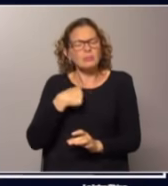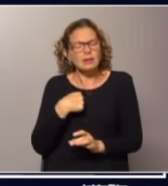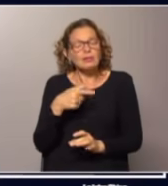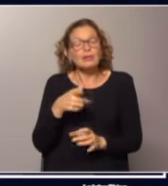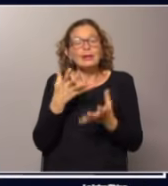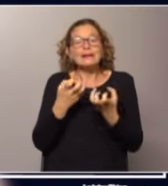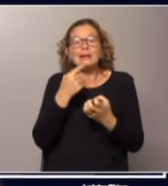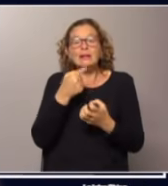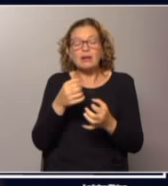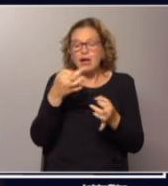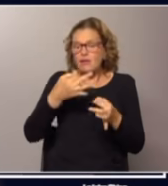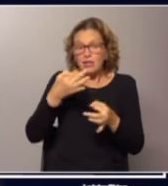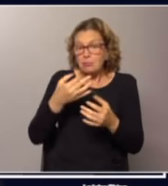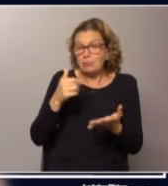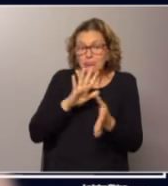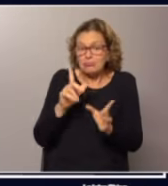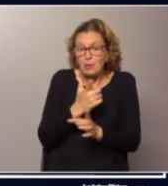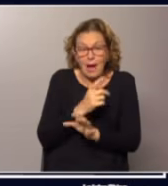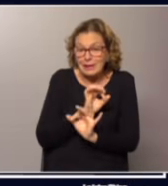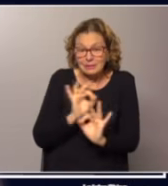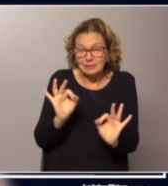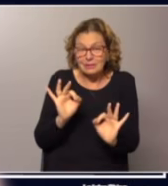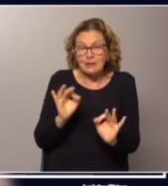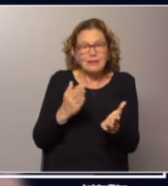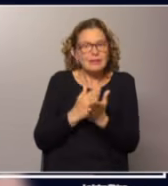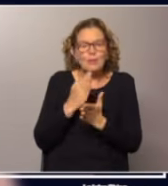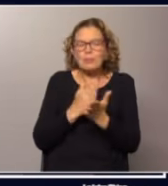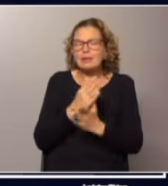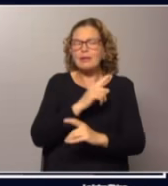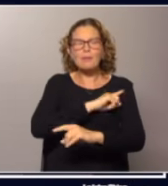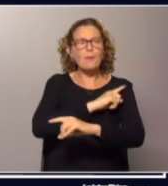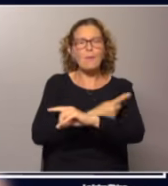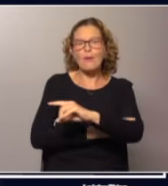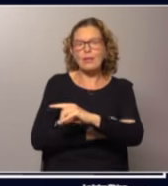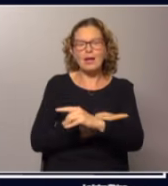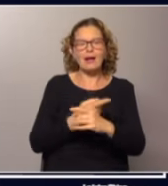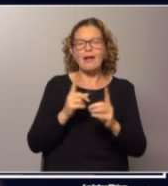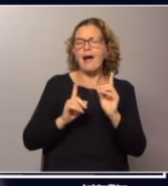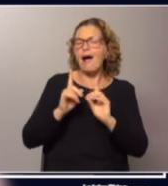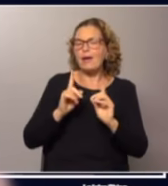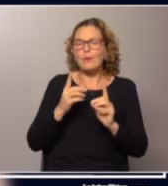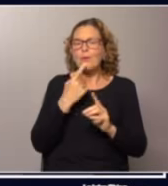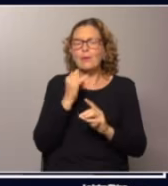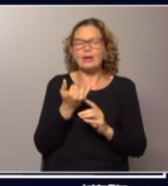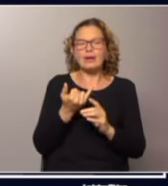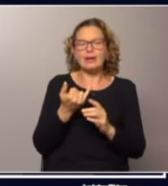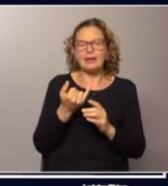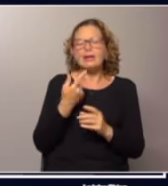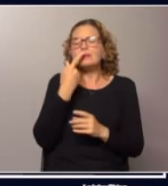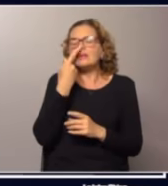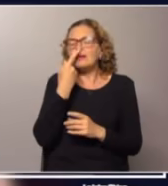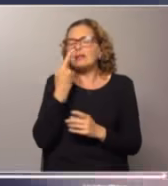significa que la verdad no existe que siempre una cuestión del poder que siempre un ejercicio del interés